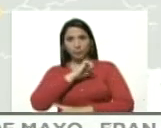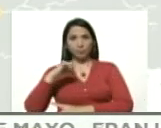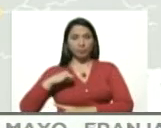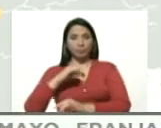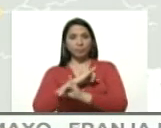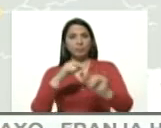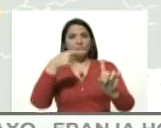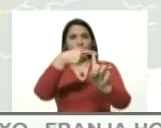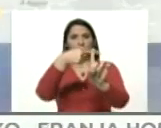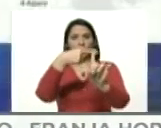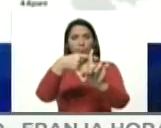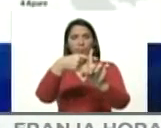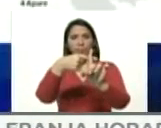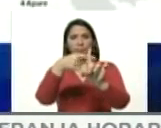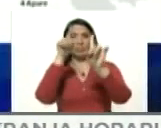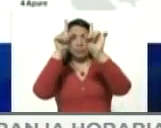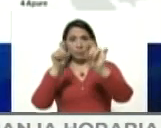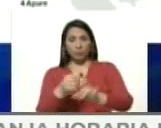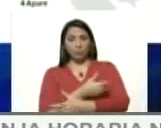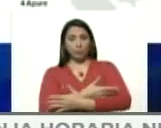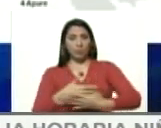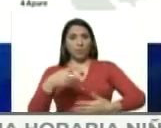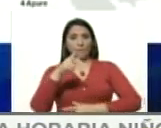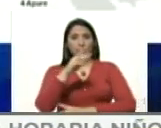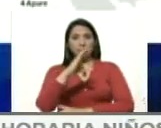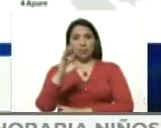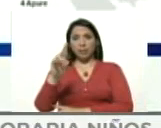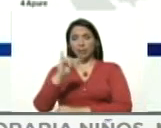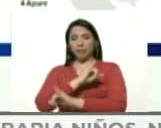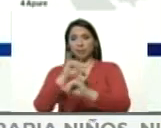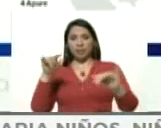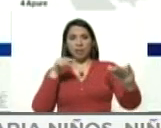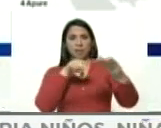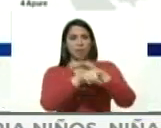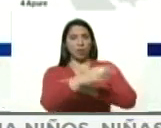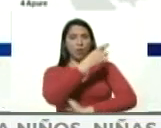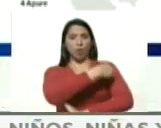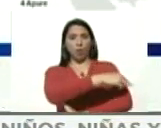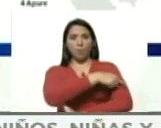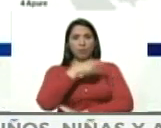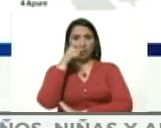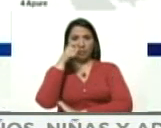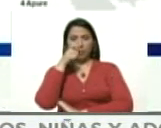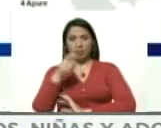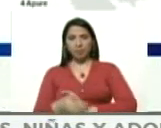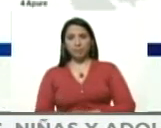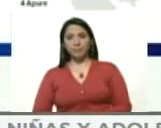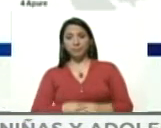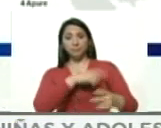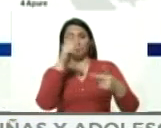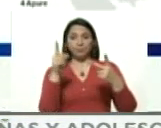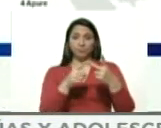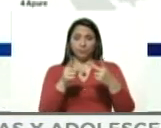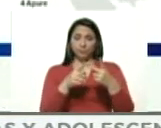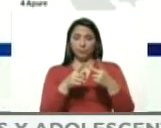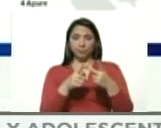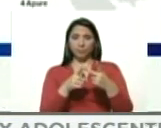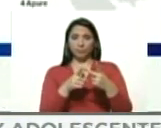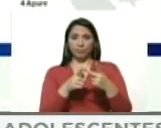dio positivo a la prueba molecular y ya está ingresado en un hospital Centinela. El segundo de